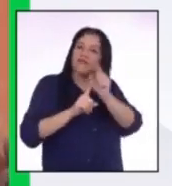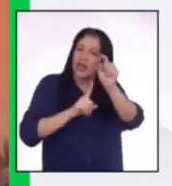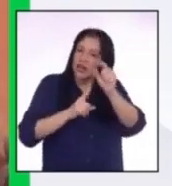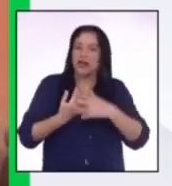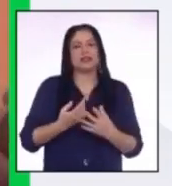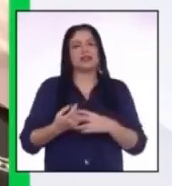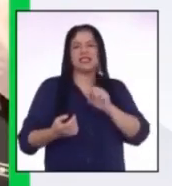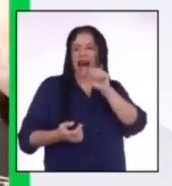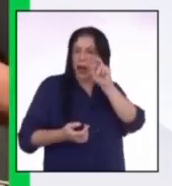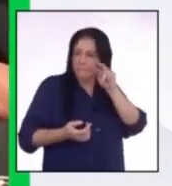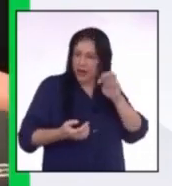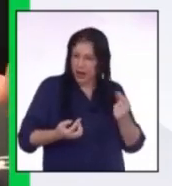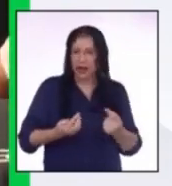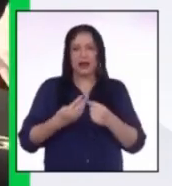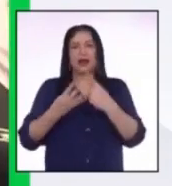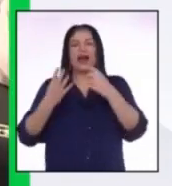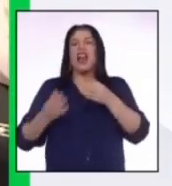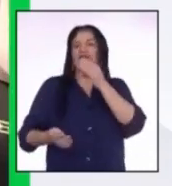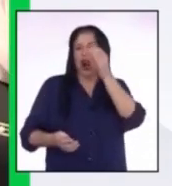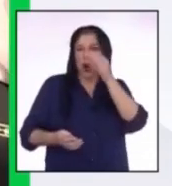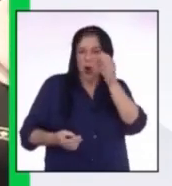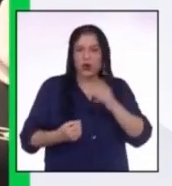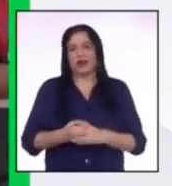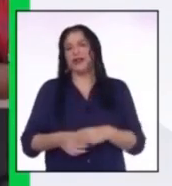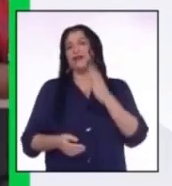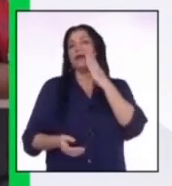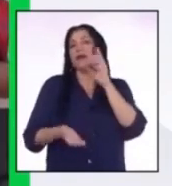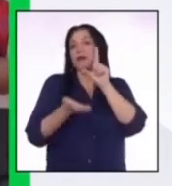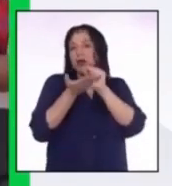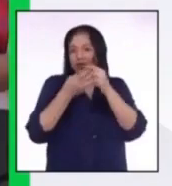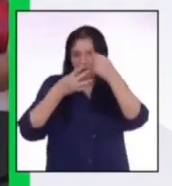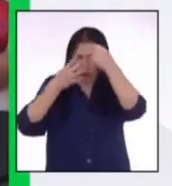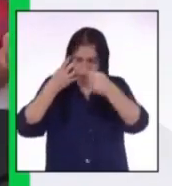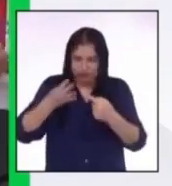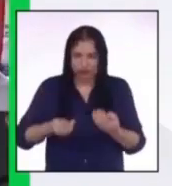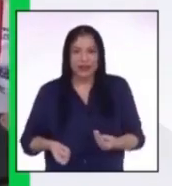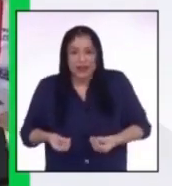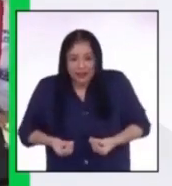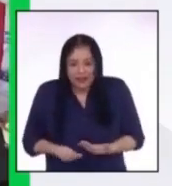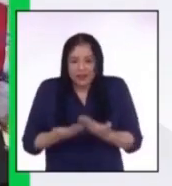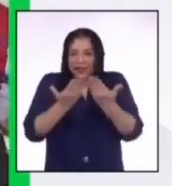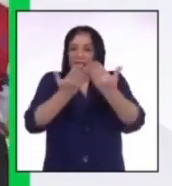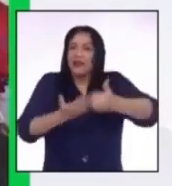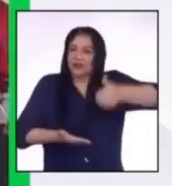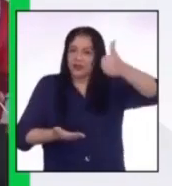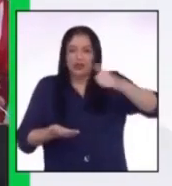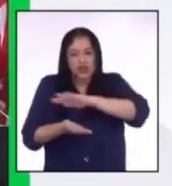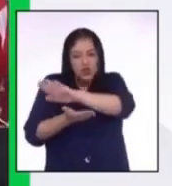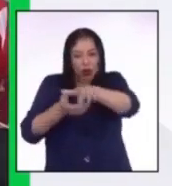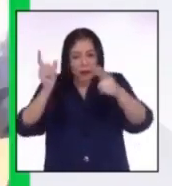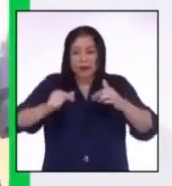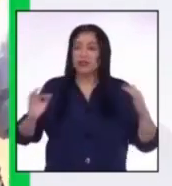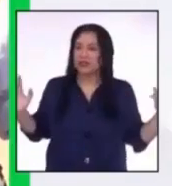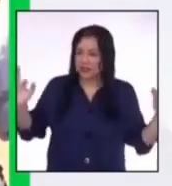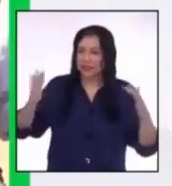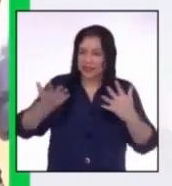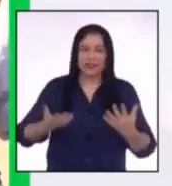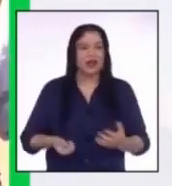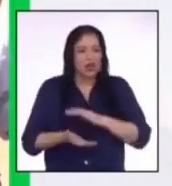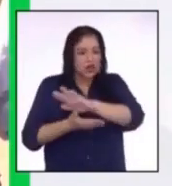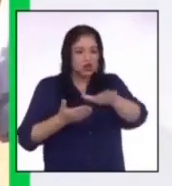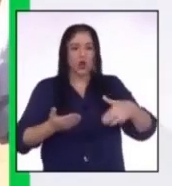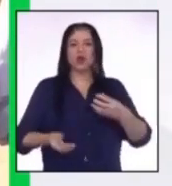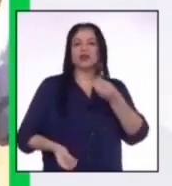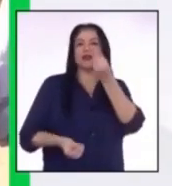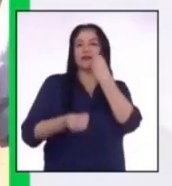sarape la wii y gallina que se entrega a las autoridades y a todos los asistentes todos